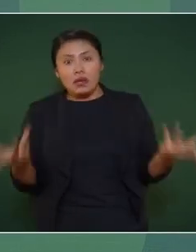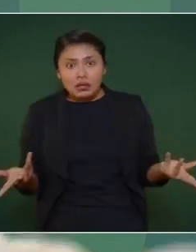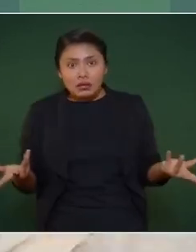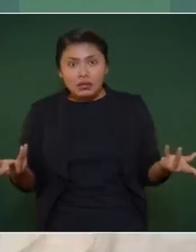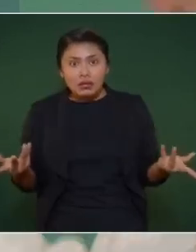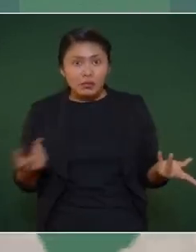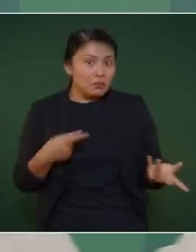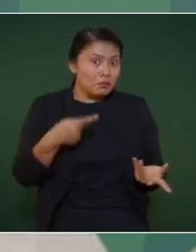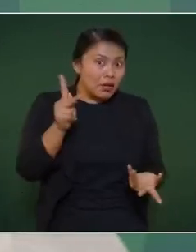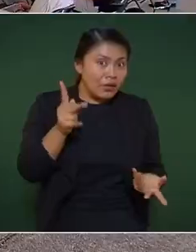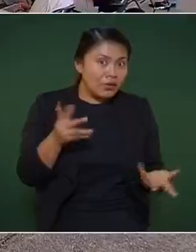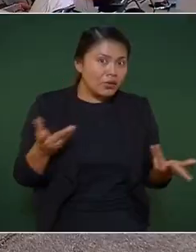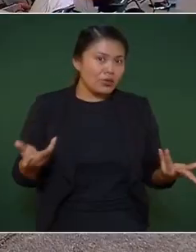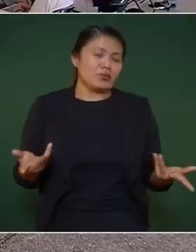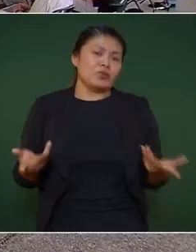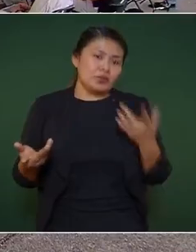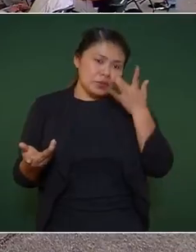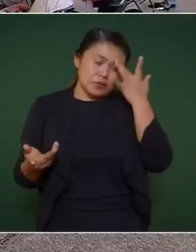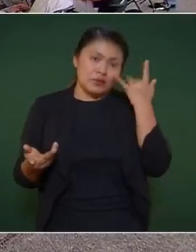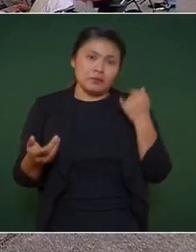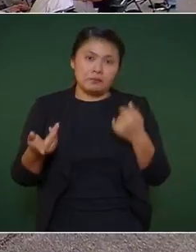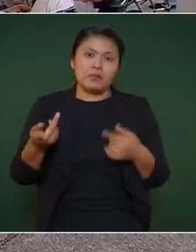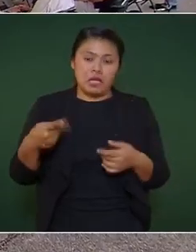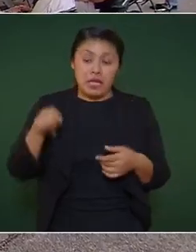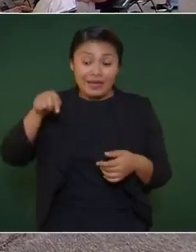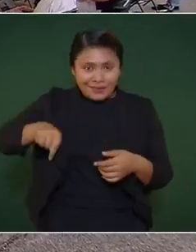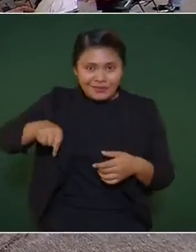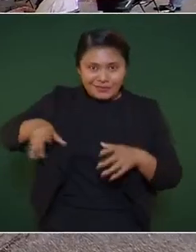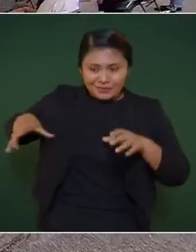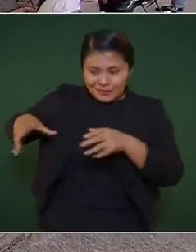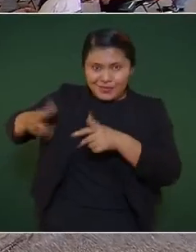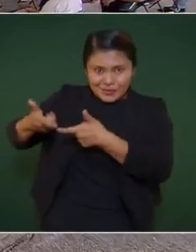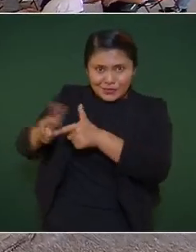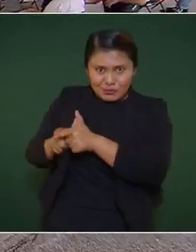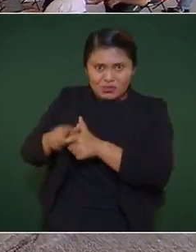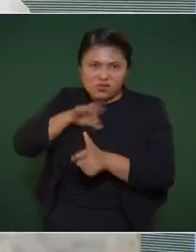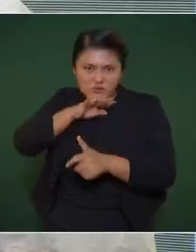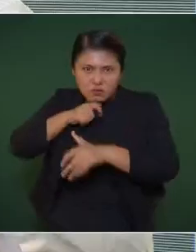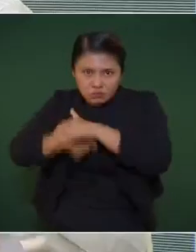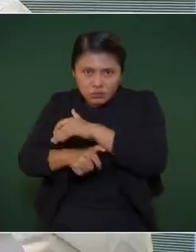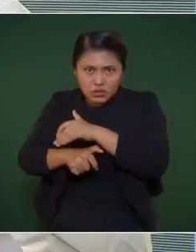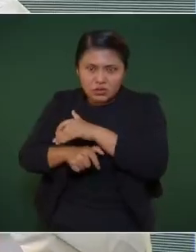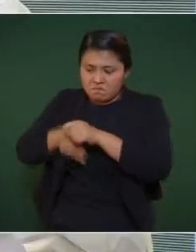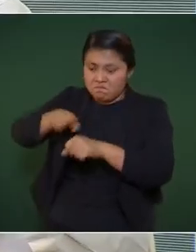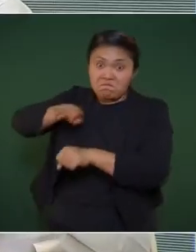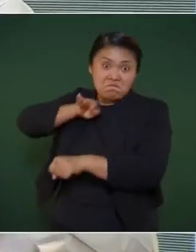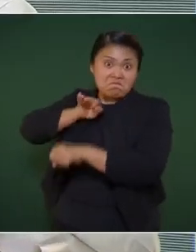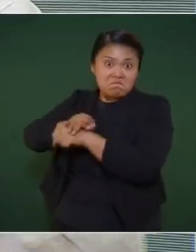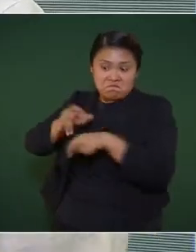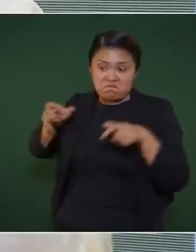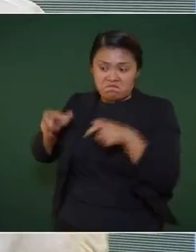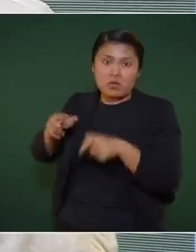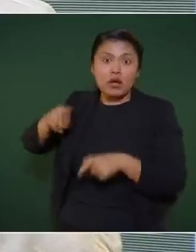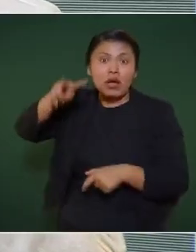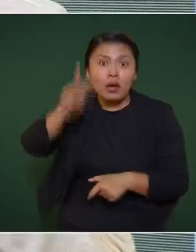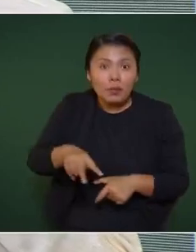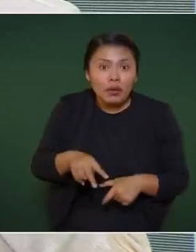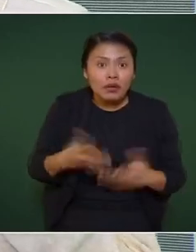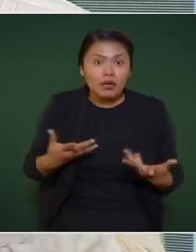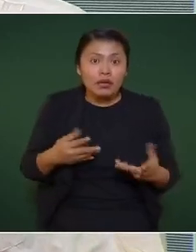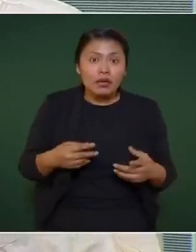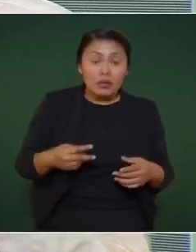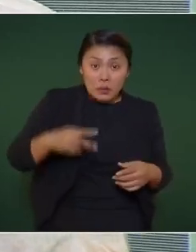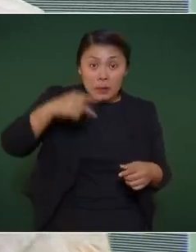pero eran tan influyentes y estaban tan protegidos como mafia que México no